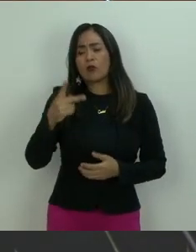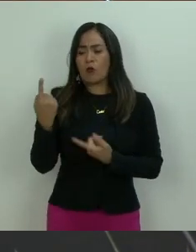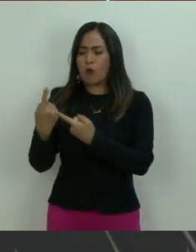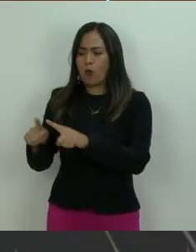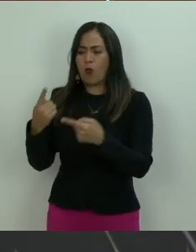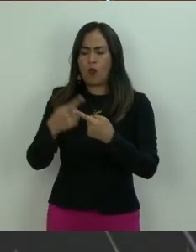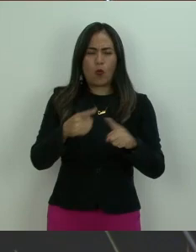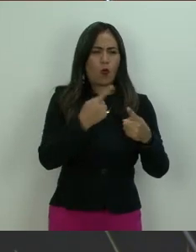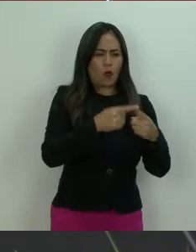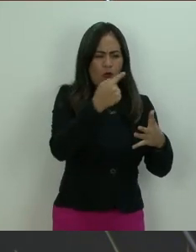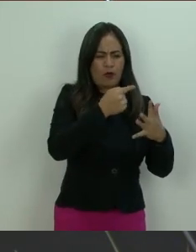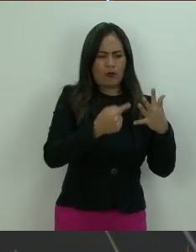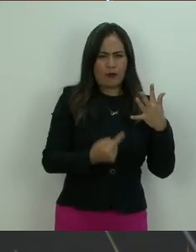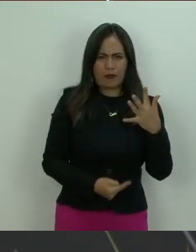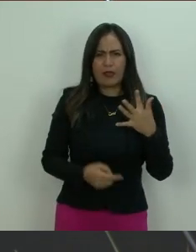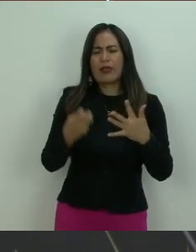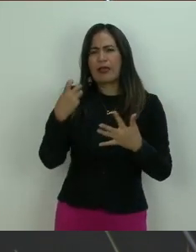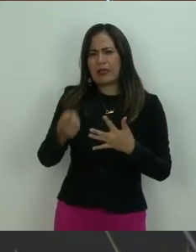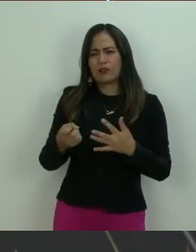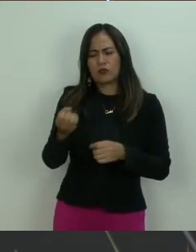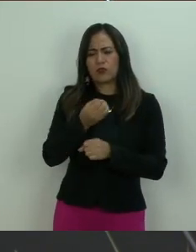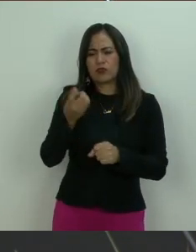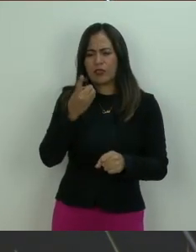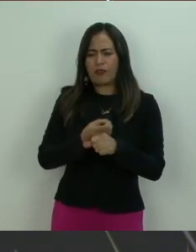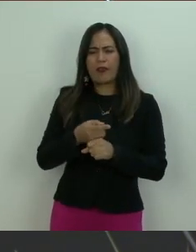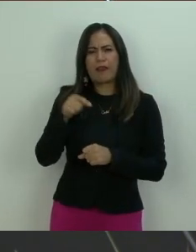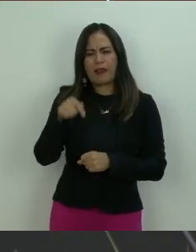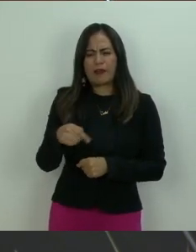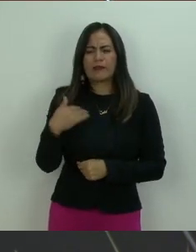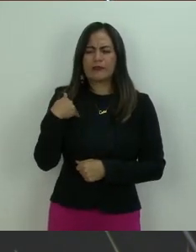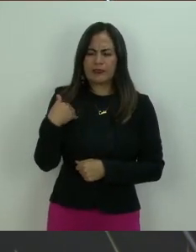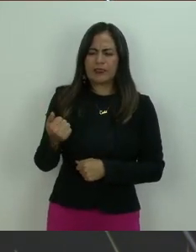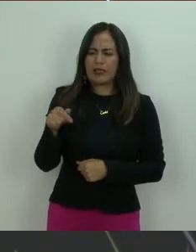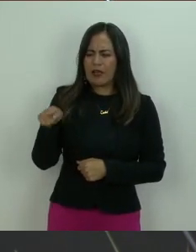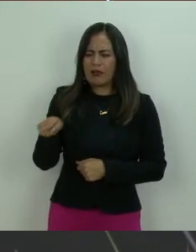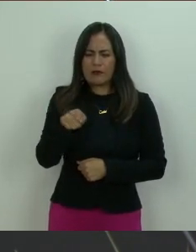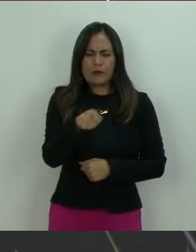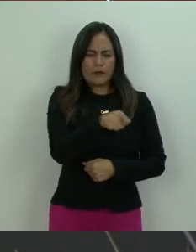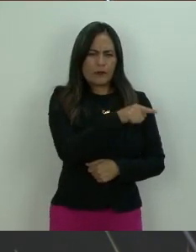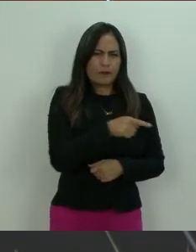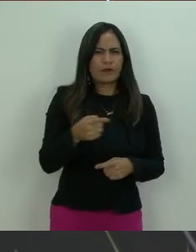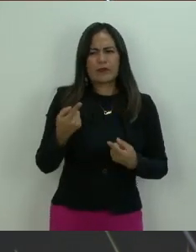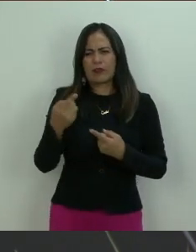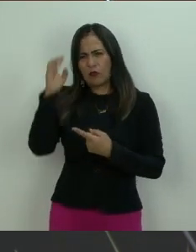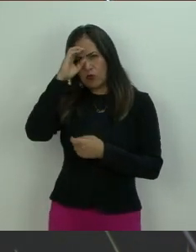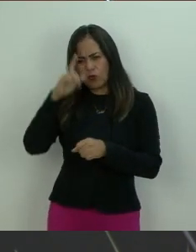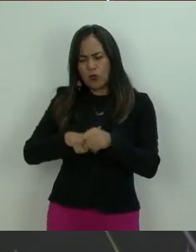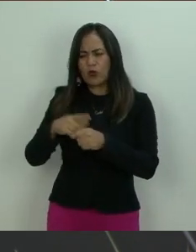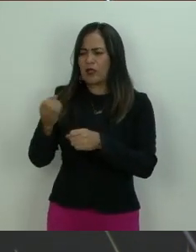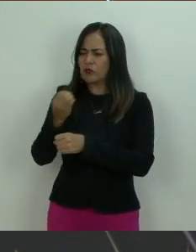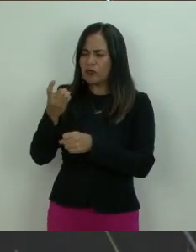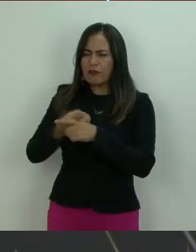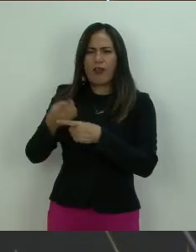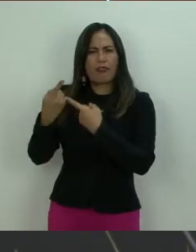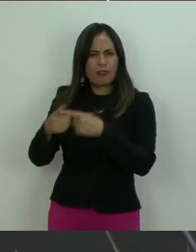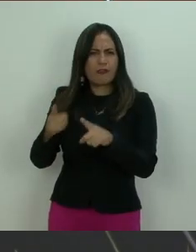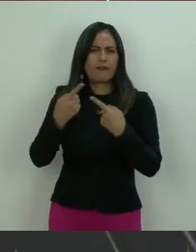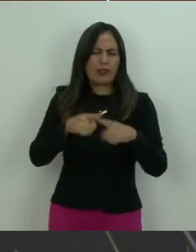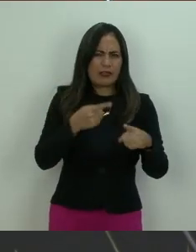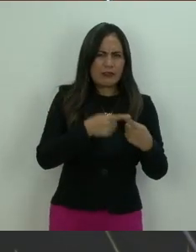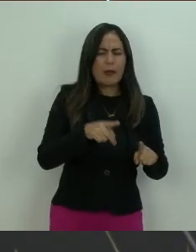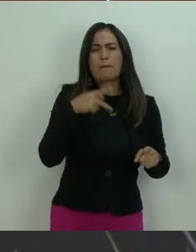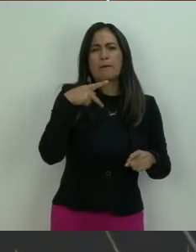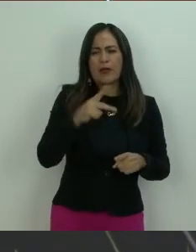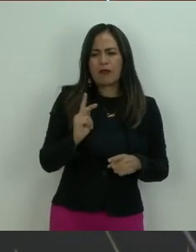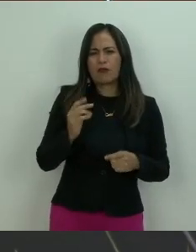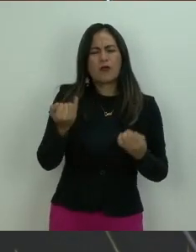sido el método más efectivo que ha elegido nuestras sociedades para entender las diferencias sociales y culturales y tender los puentes para equilibrar las